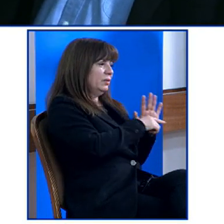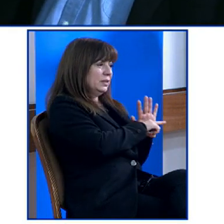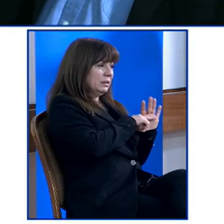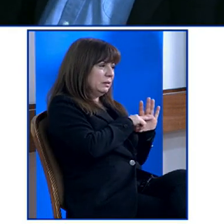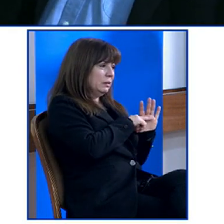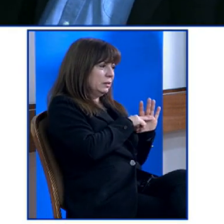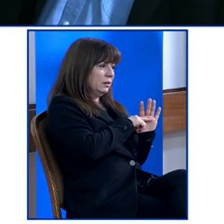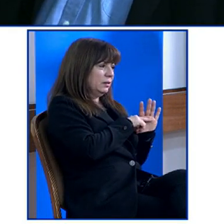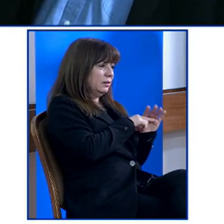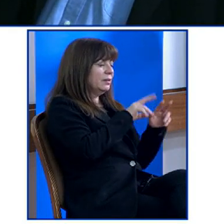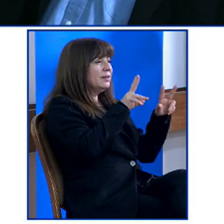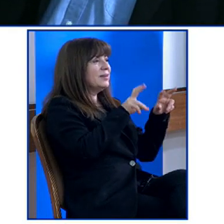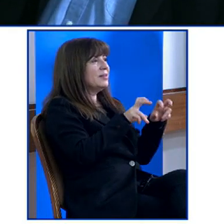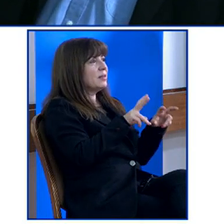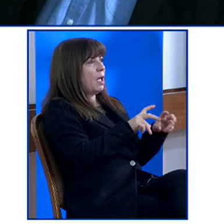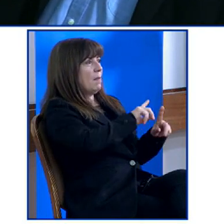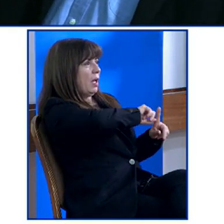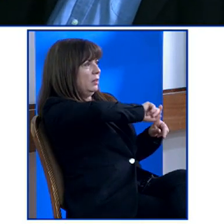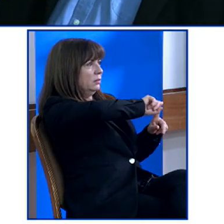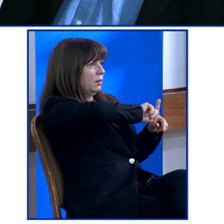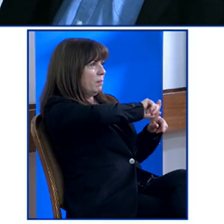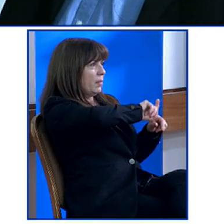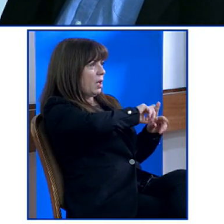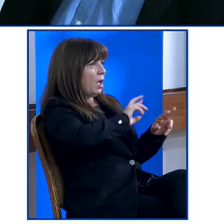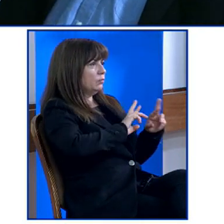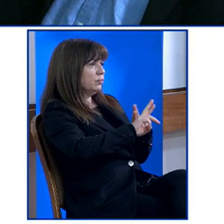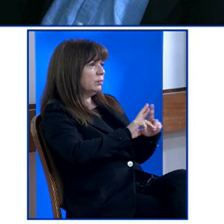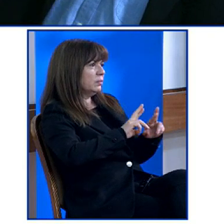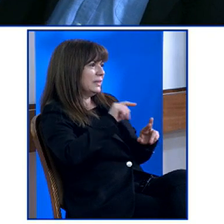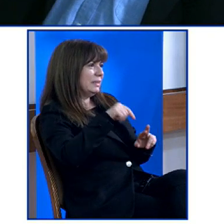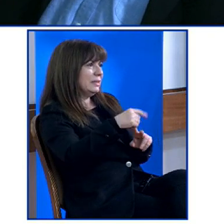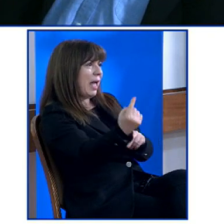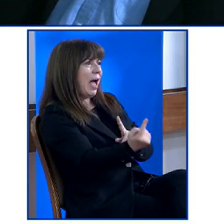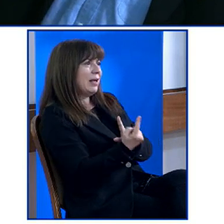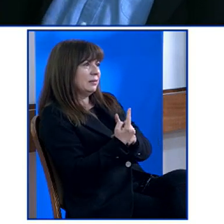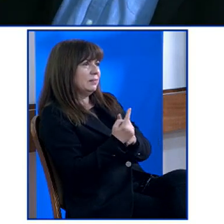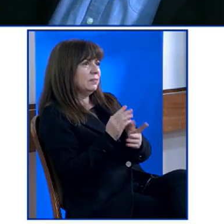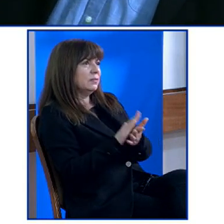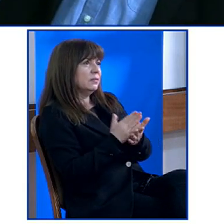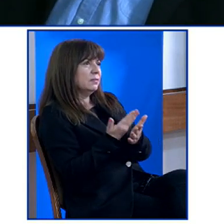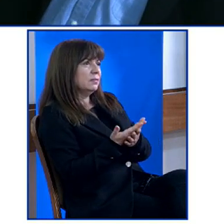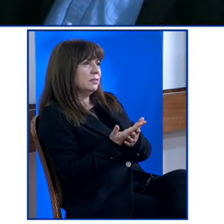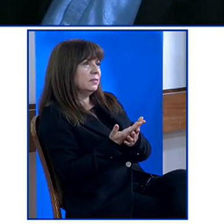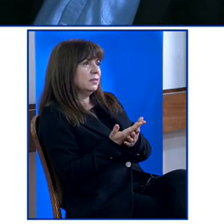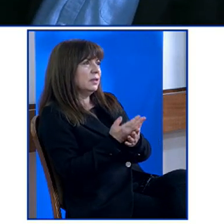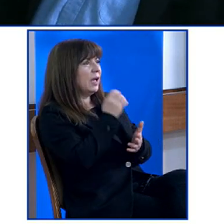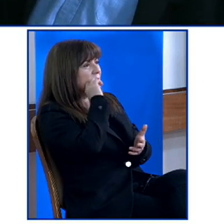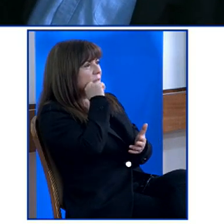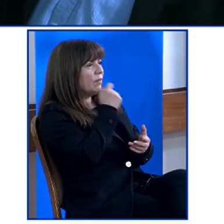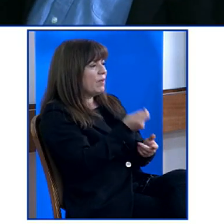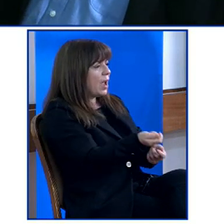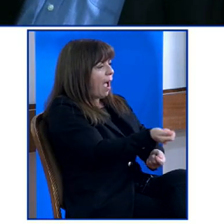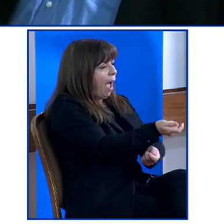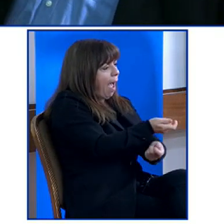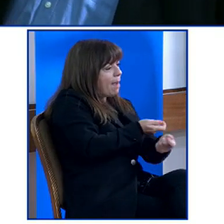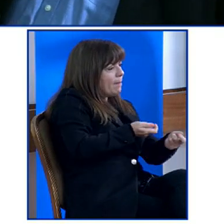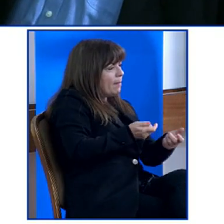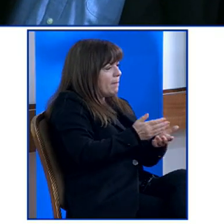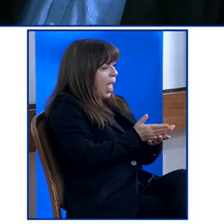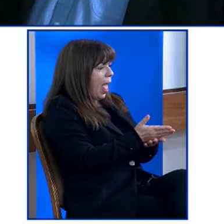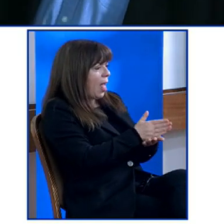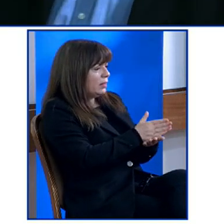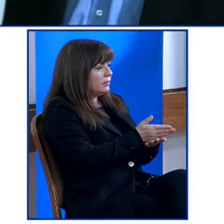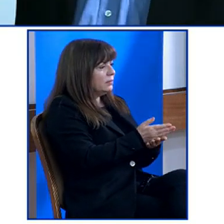de la temperatura en la exposición, pero eso está mediado por el sistema de salud y